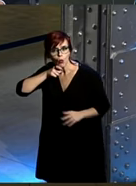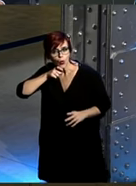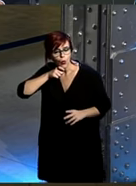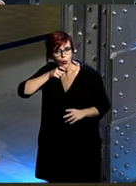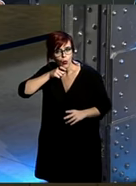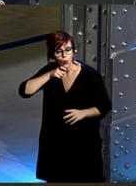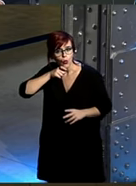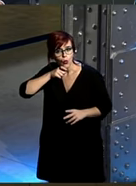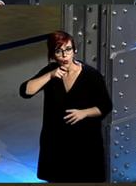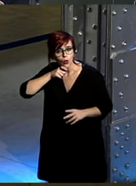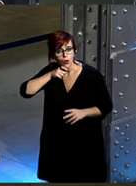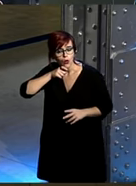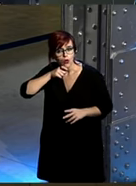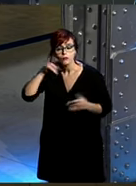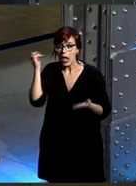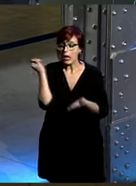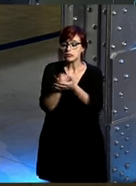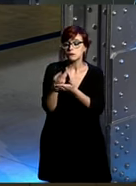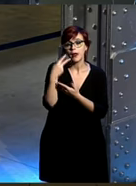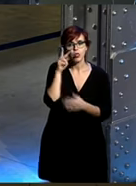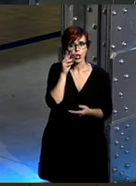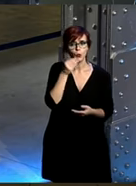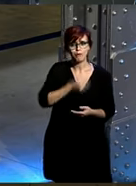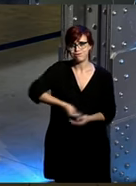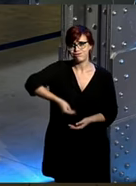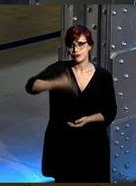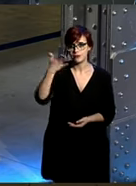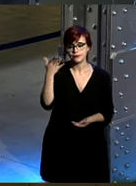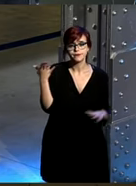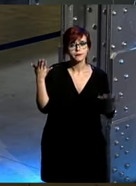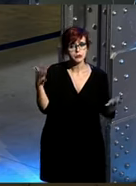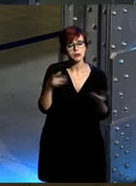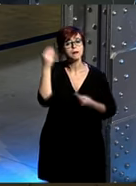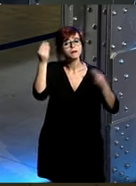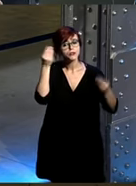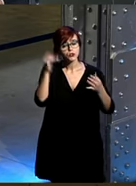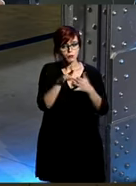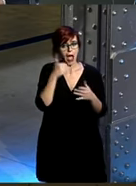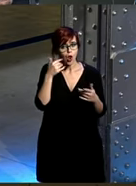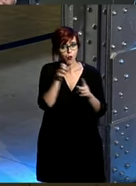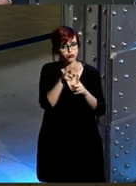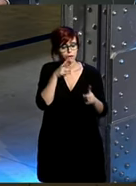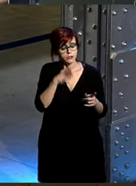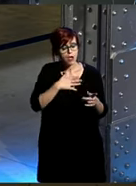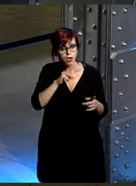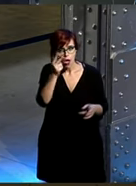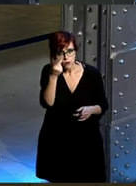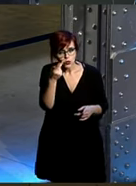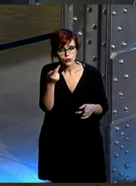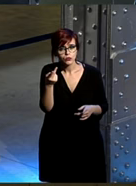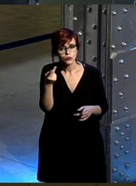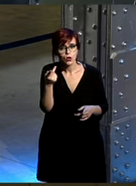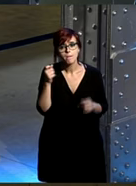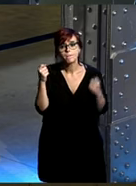problema. Fue una experiencia brutal para mí, o sea, eso quizás fue una de las cosas que me cambió mi forma de verlo, porque descubrí muchas cosas.